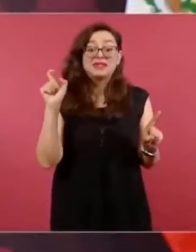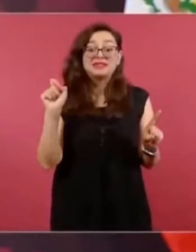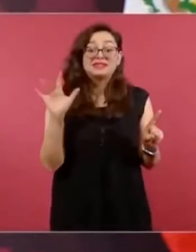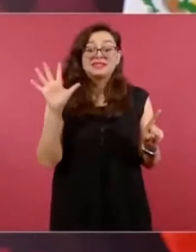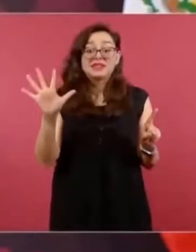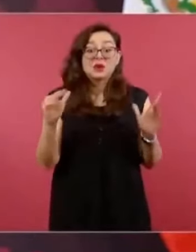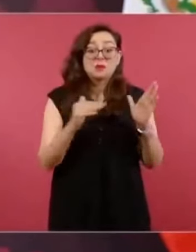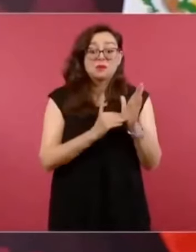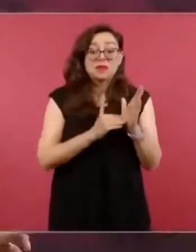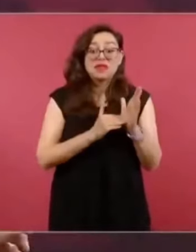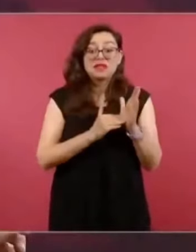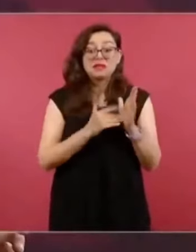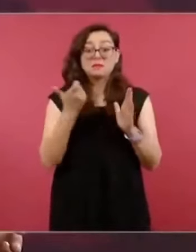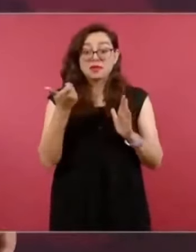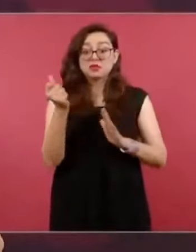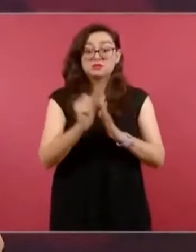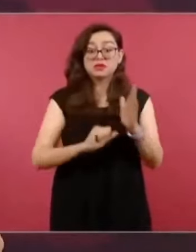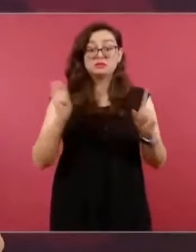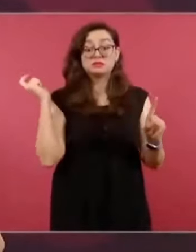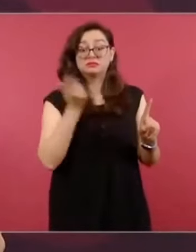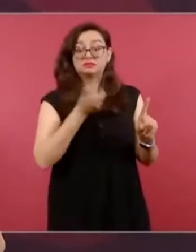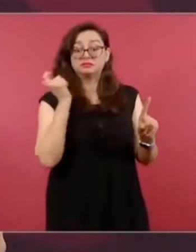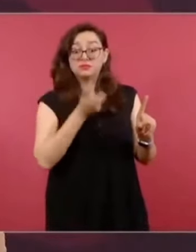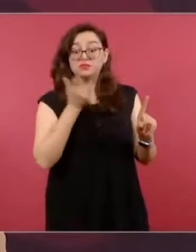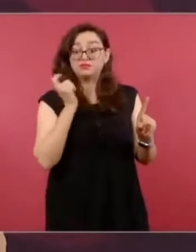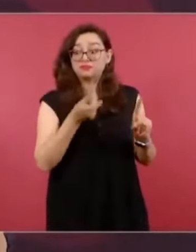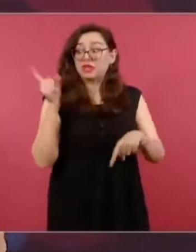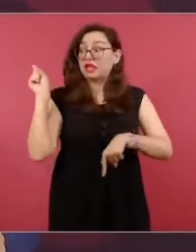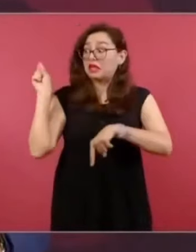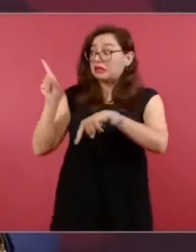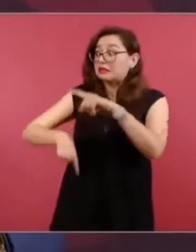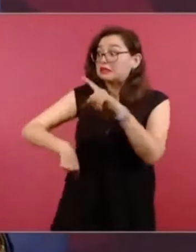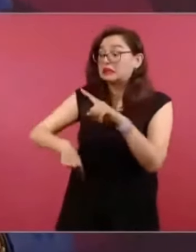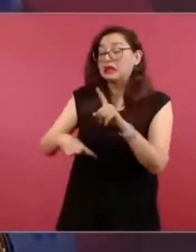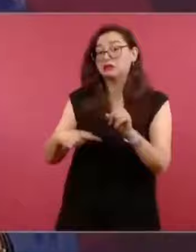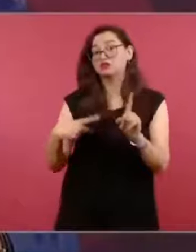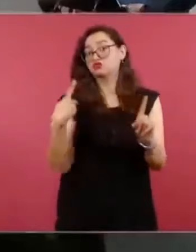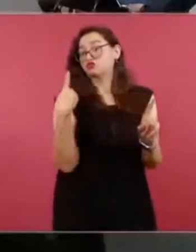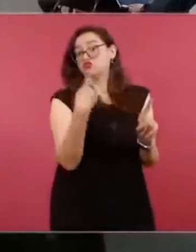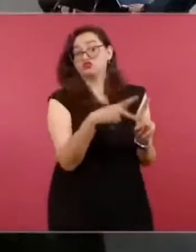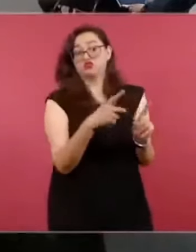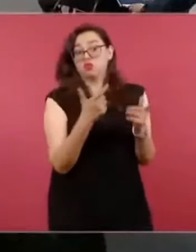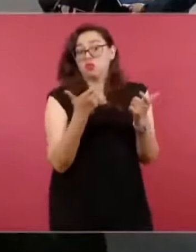queda sin recursos se afecta su